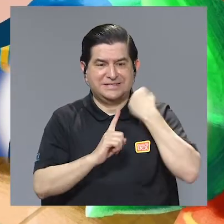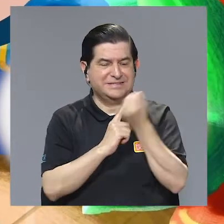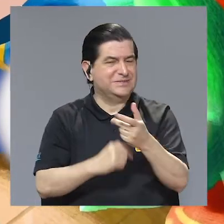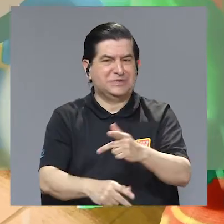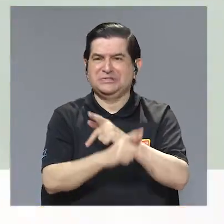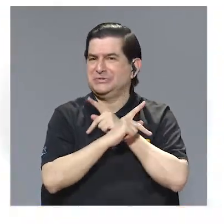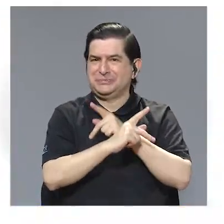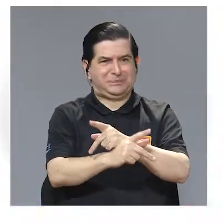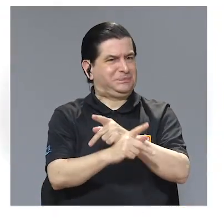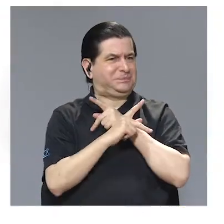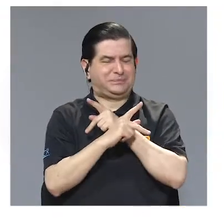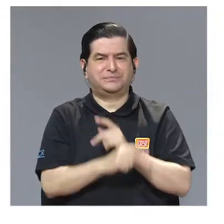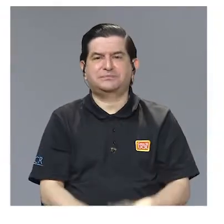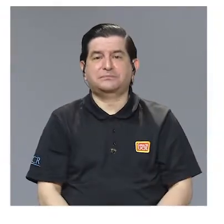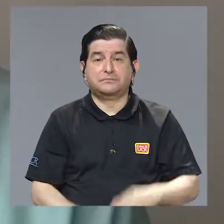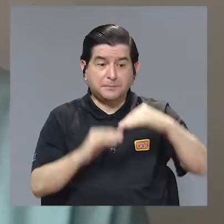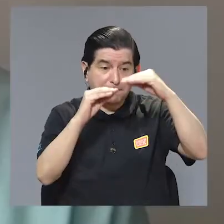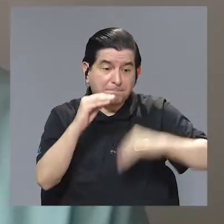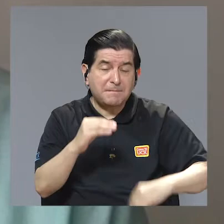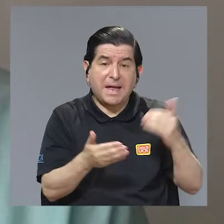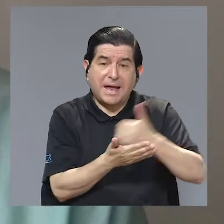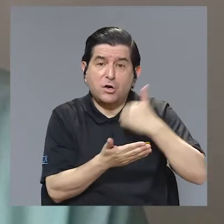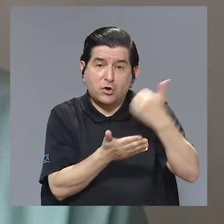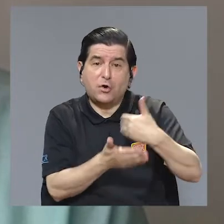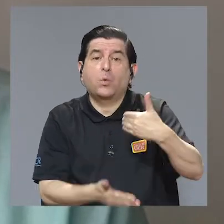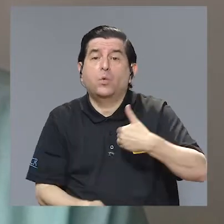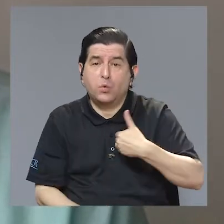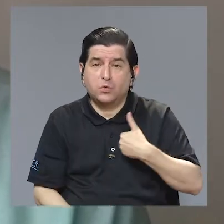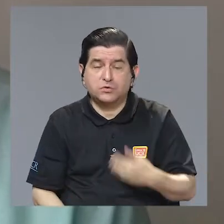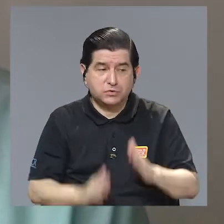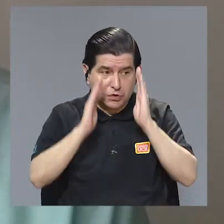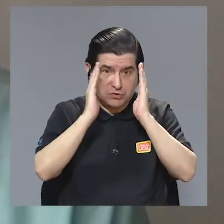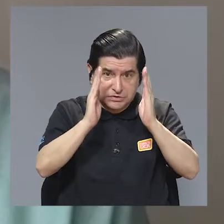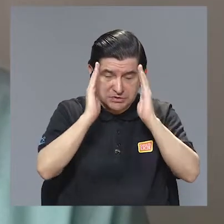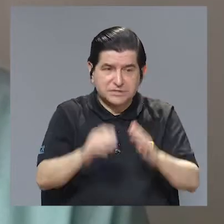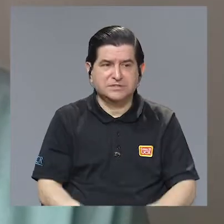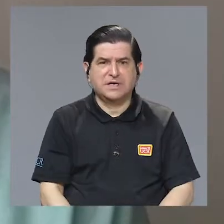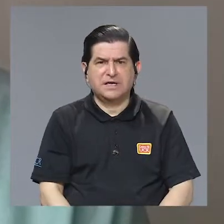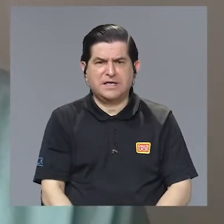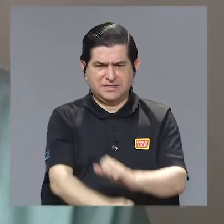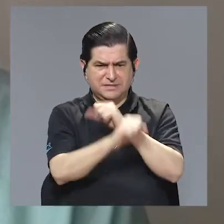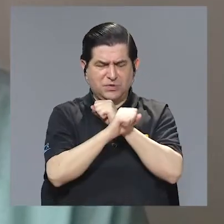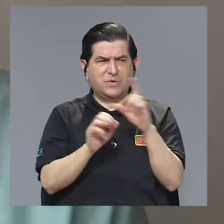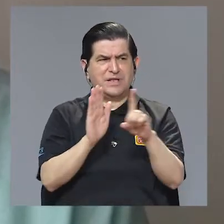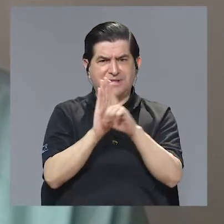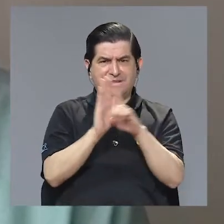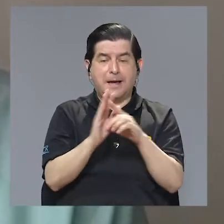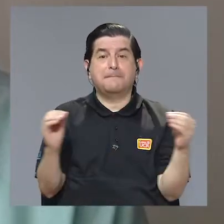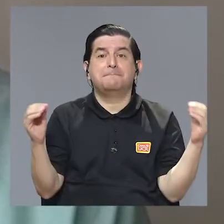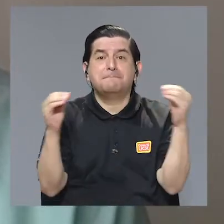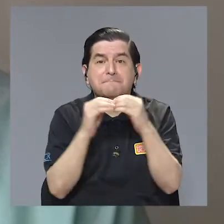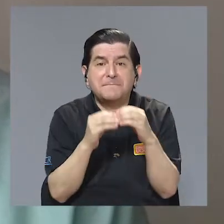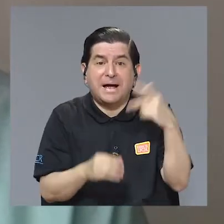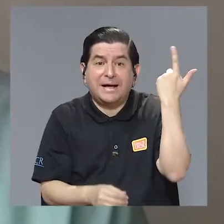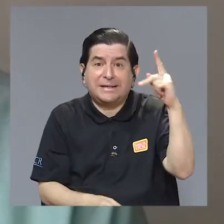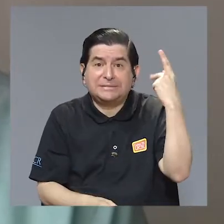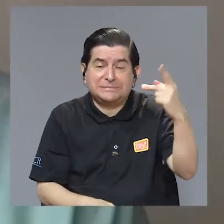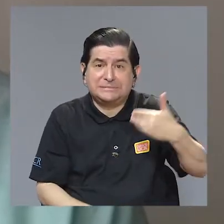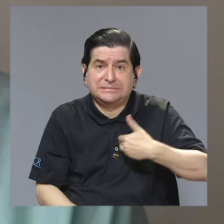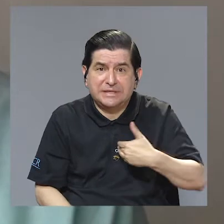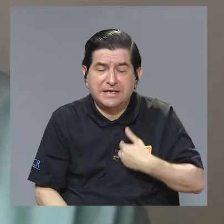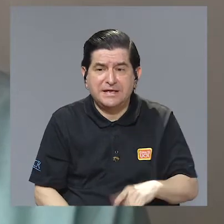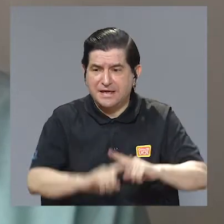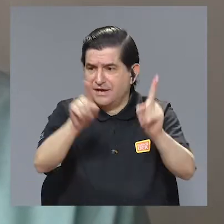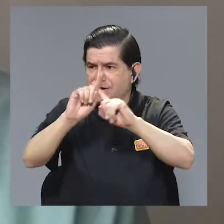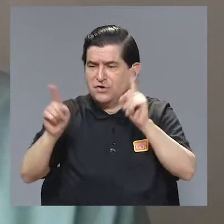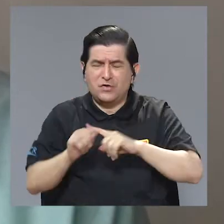de desprotección, ¿verdad? Y evidentemente, entre menos recursos se destinen a la atención y garantía de derechos de esta población, pues más expuesta se va a